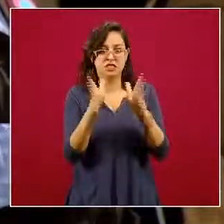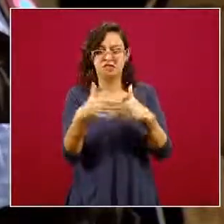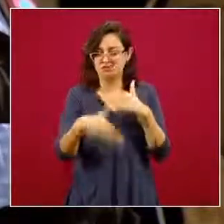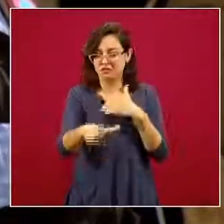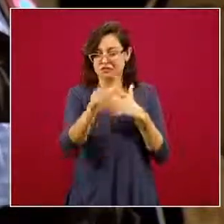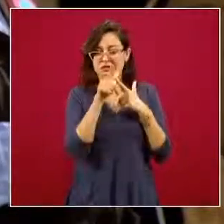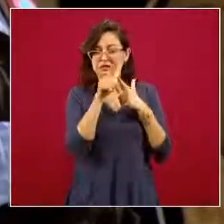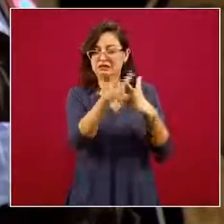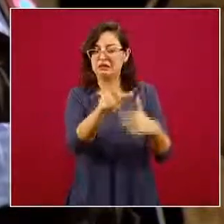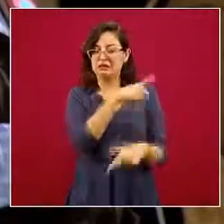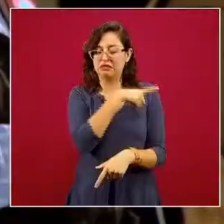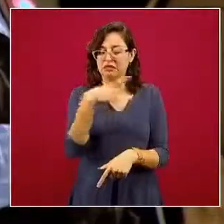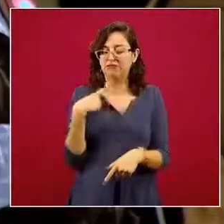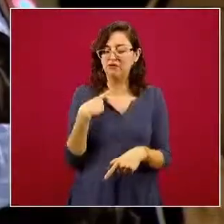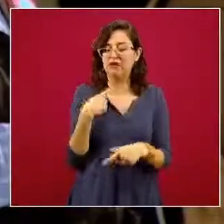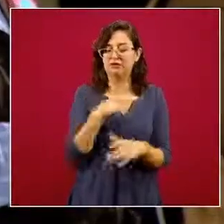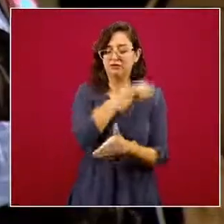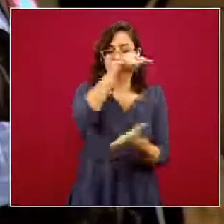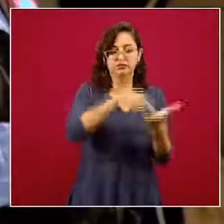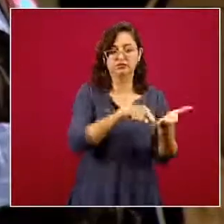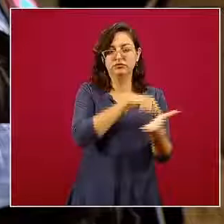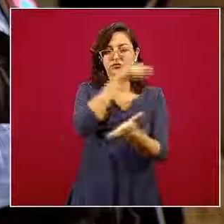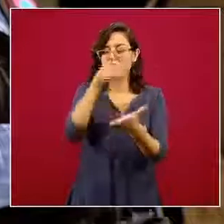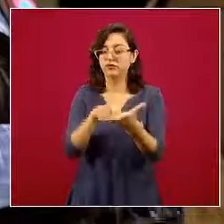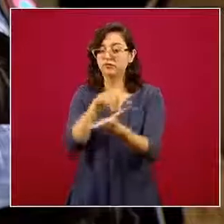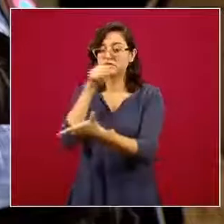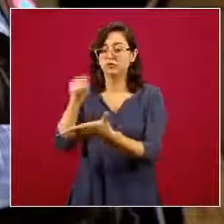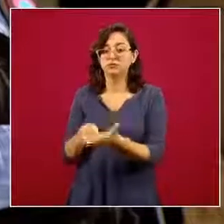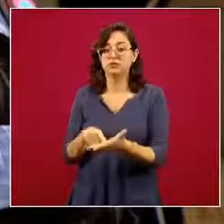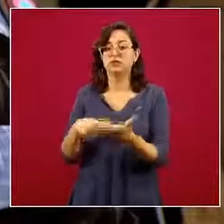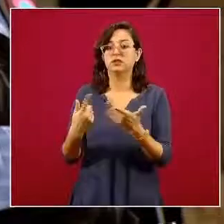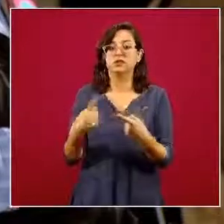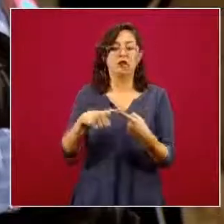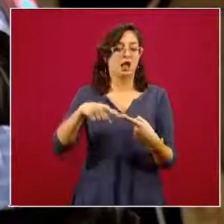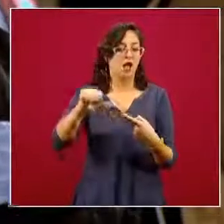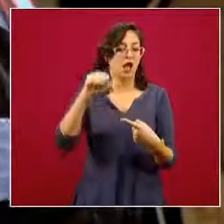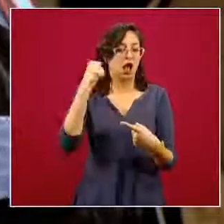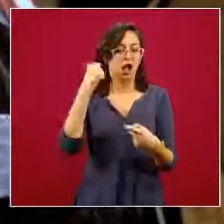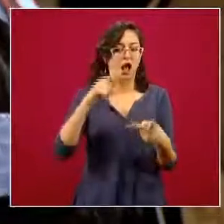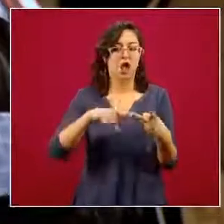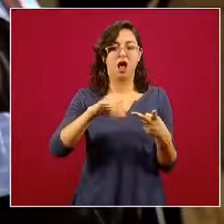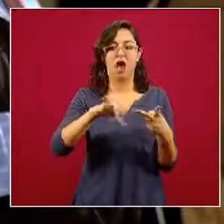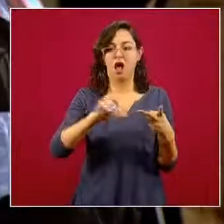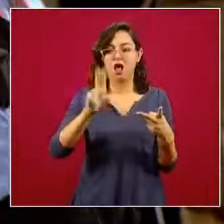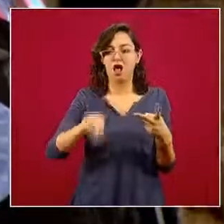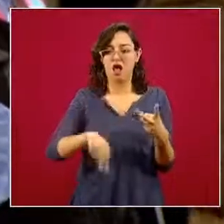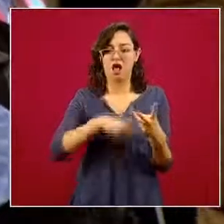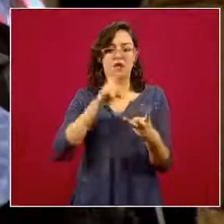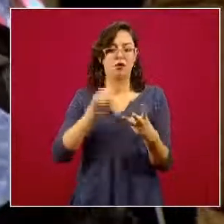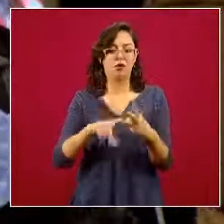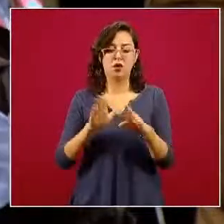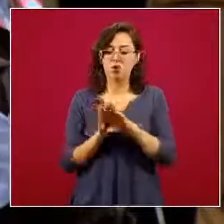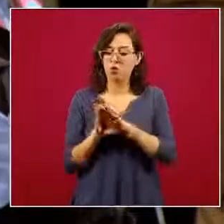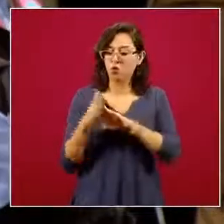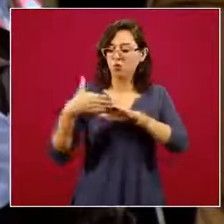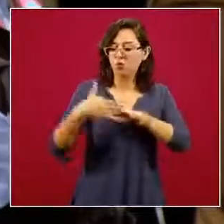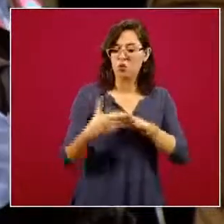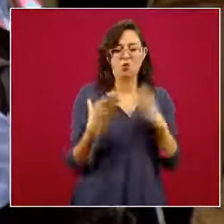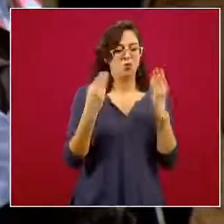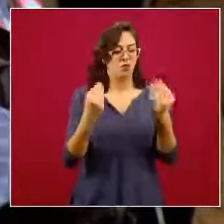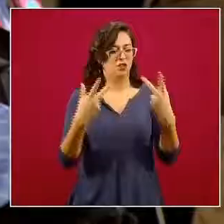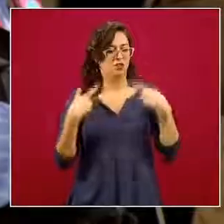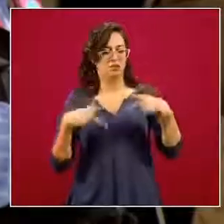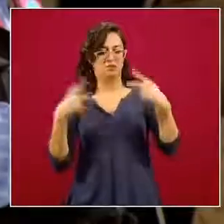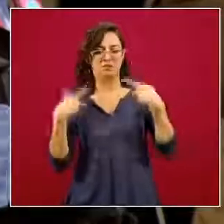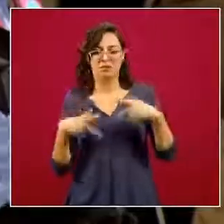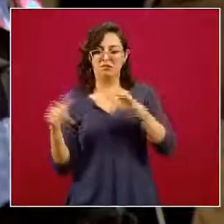por años y atienda a estos sitios que se han desbordado. Acapulco, Cancún, Los Cabos va para allá, donde mucha